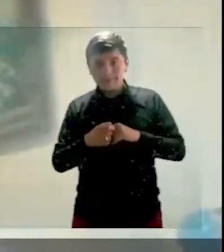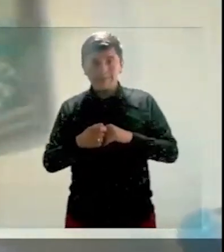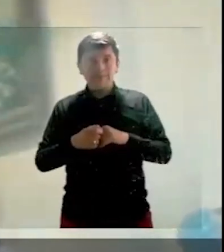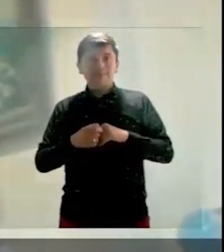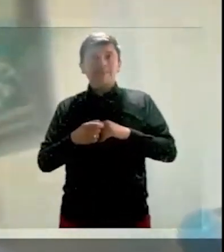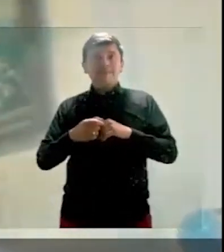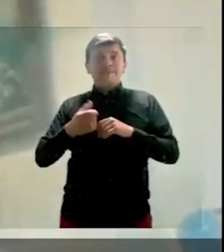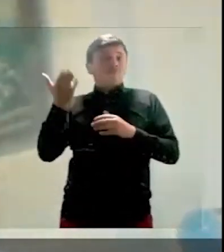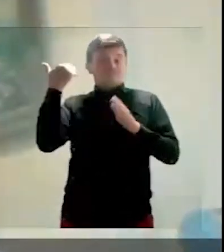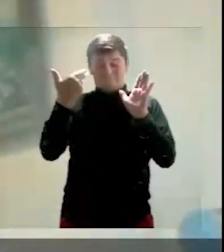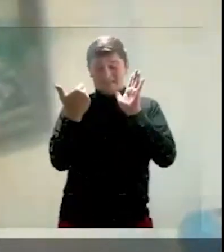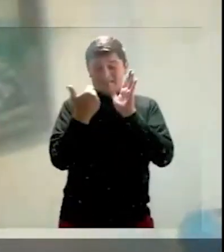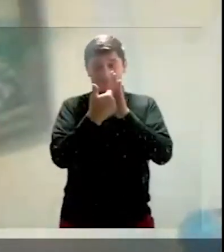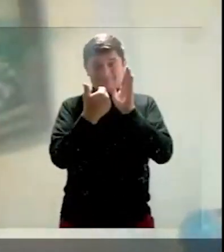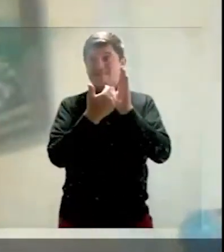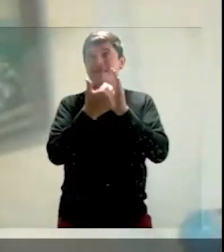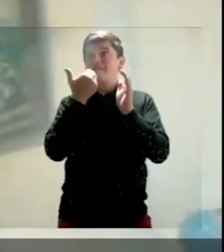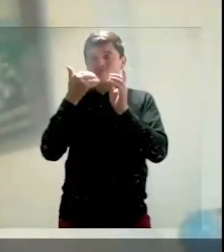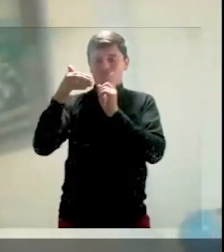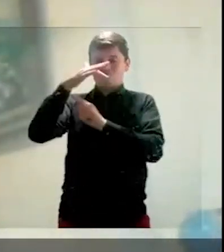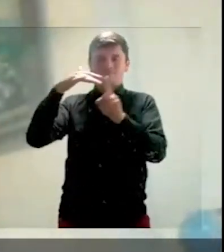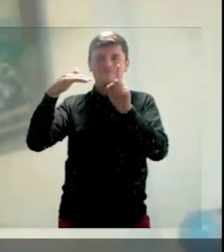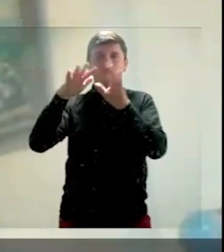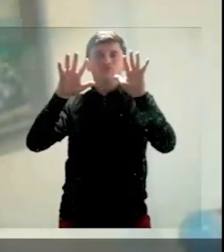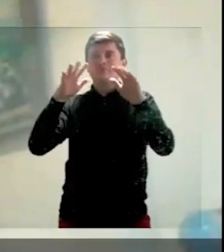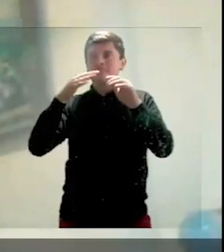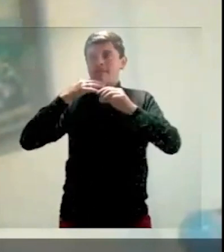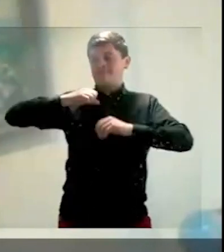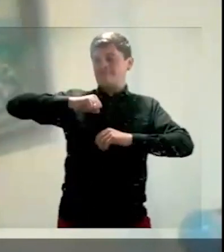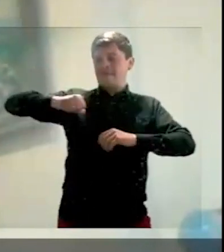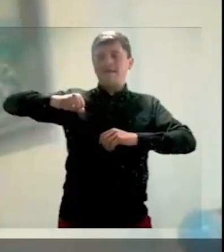En las garantías que rodean, por ejemplo, el derecho a la salud,